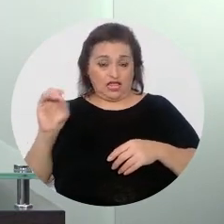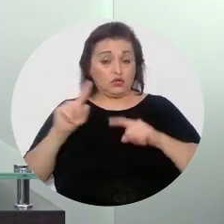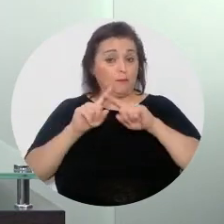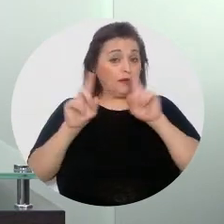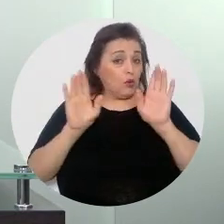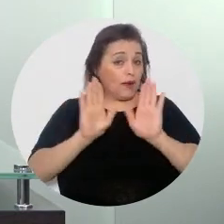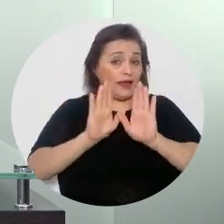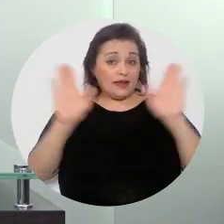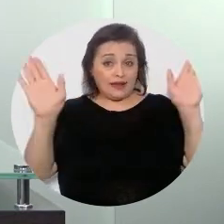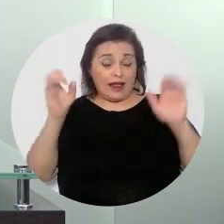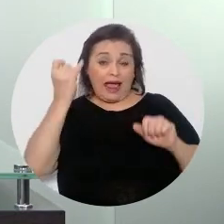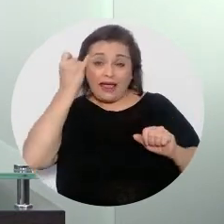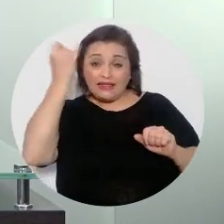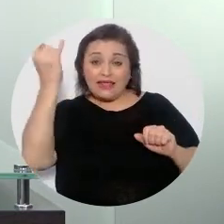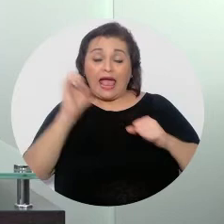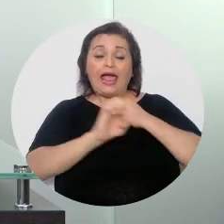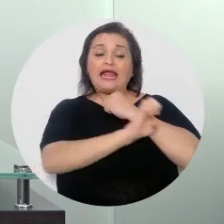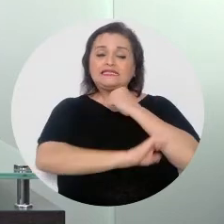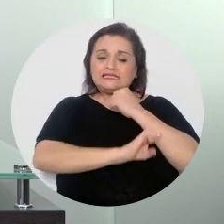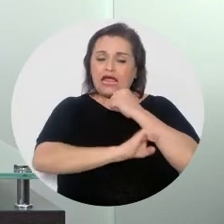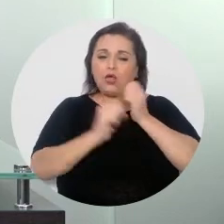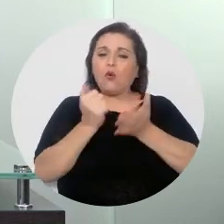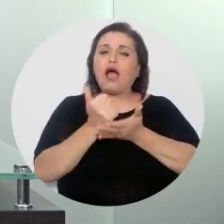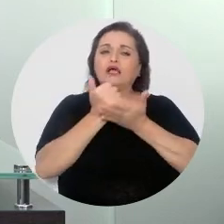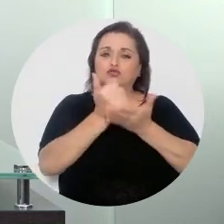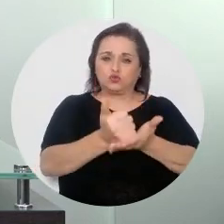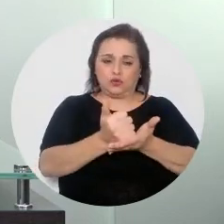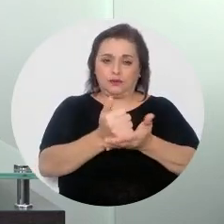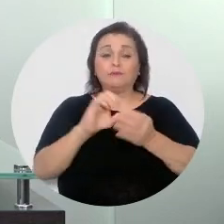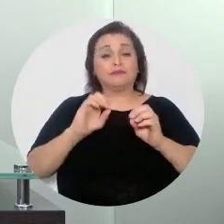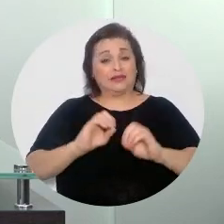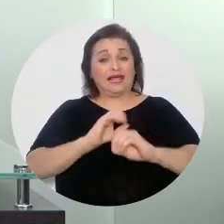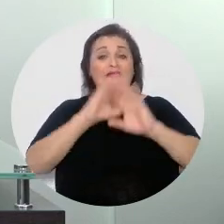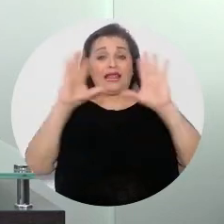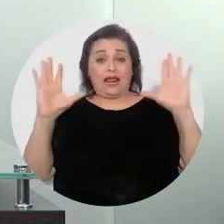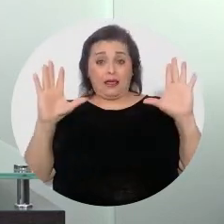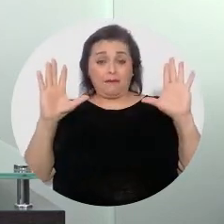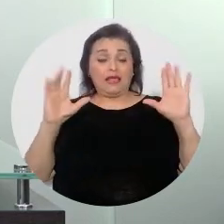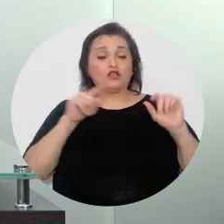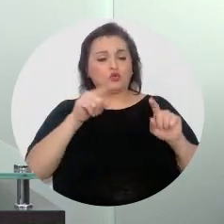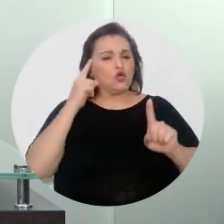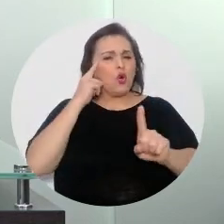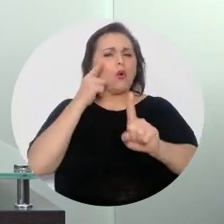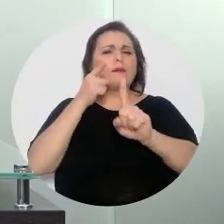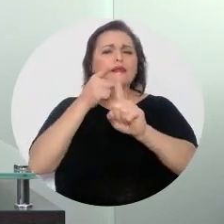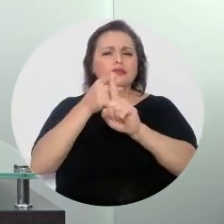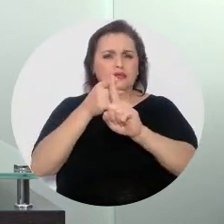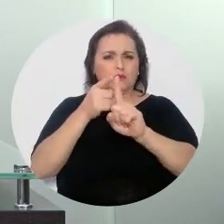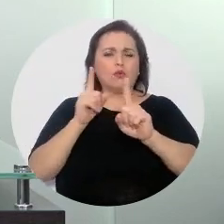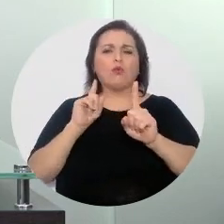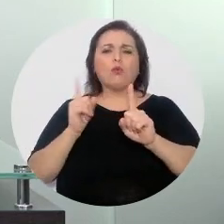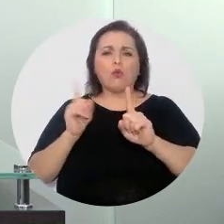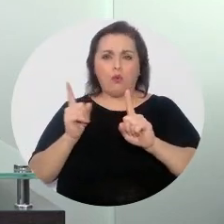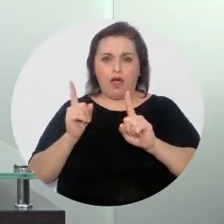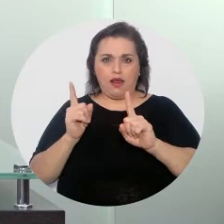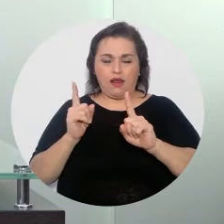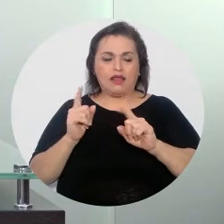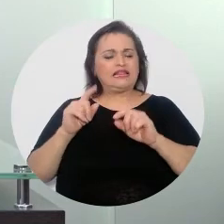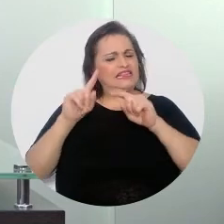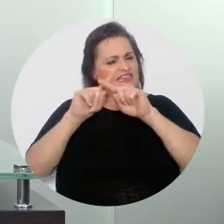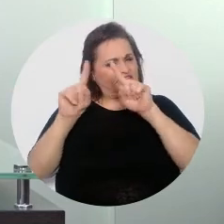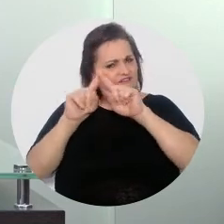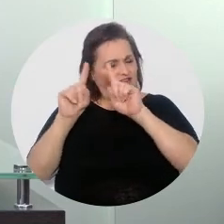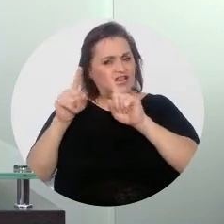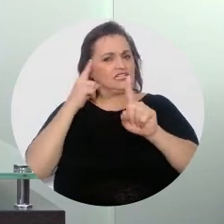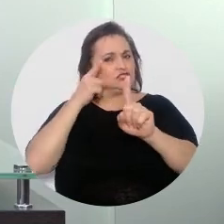Pero bueno, en general es la idea de que el Estado colabora. Claramente esto tiene un objetivo y no